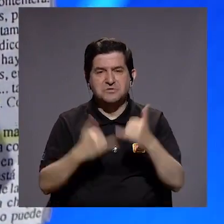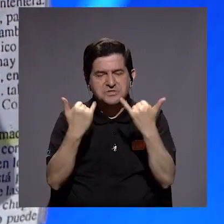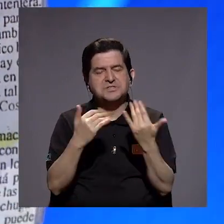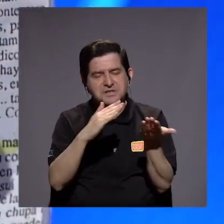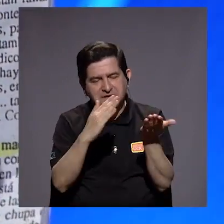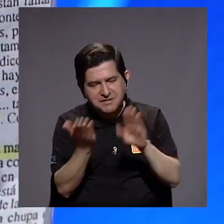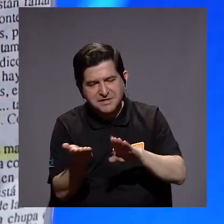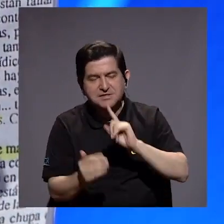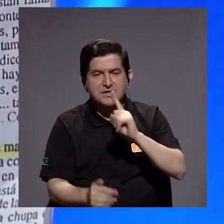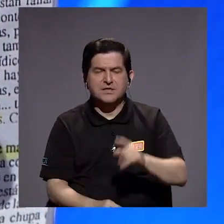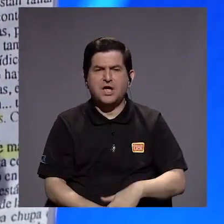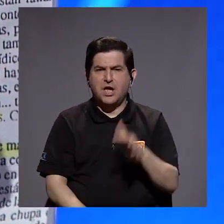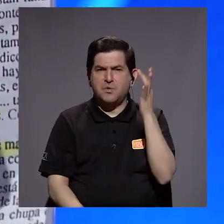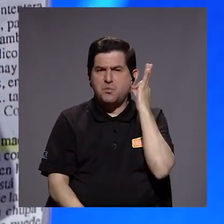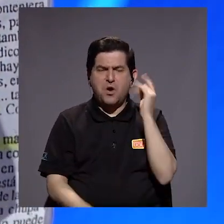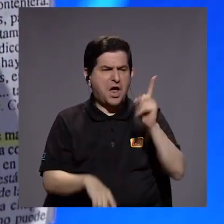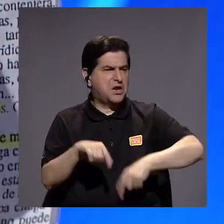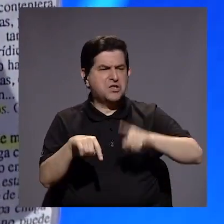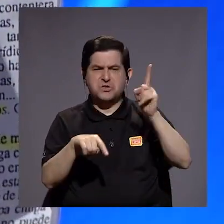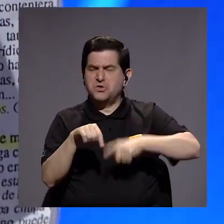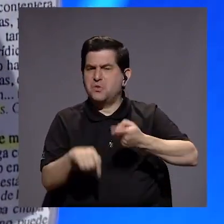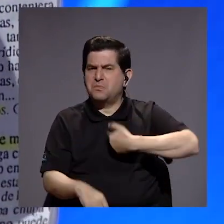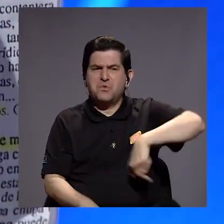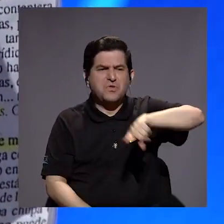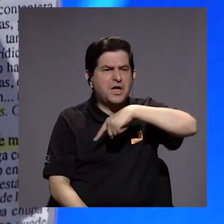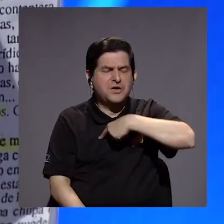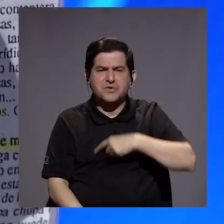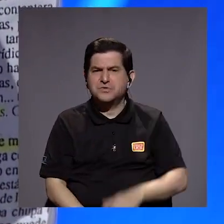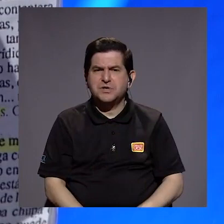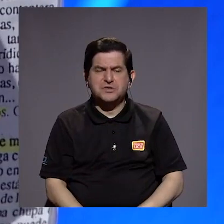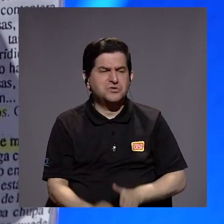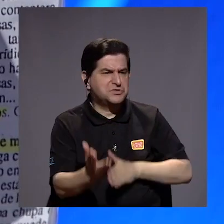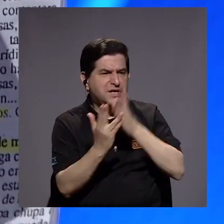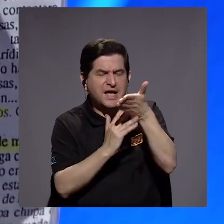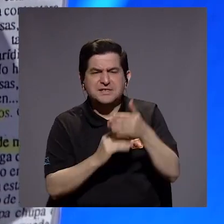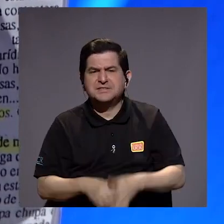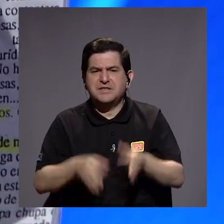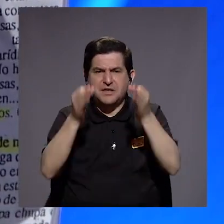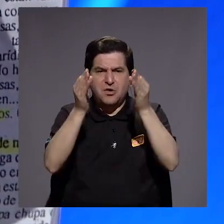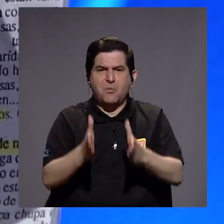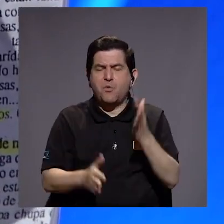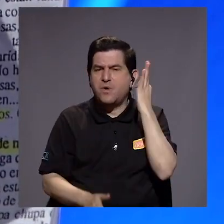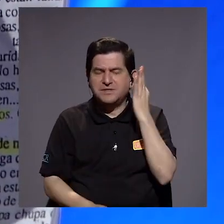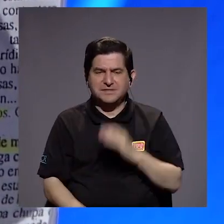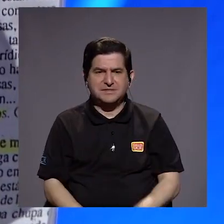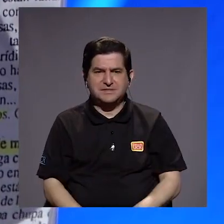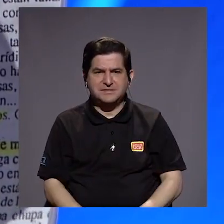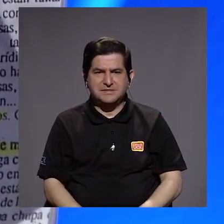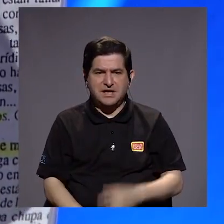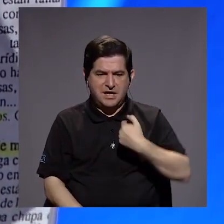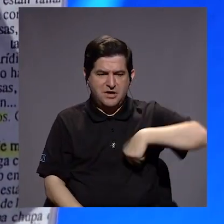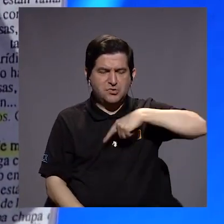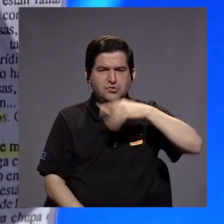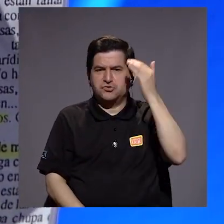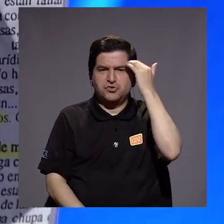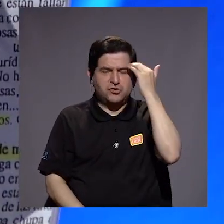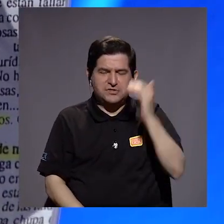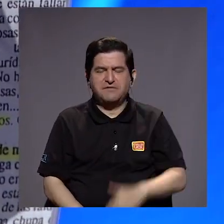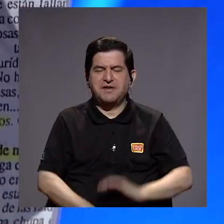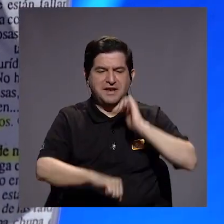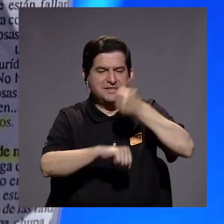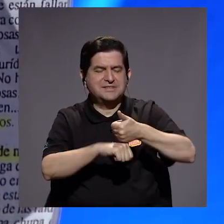memoria dijo que las mujeres no podíamos llegar a la judicatura porque no sabíamos dictar